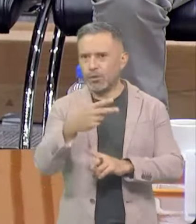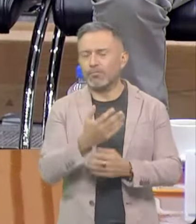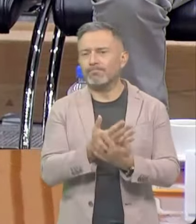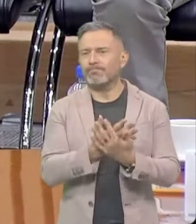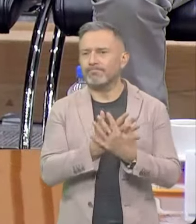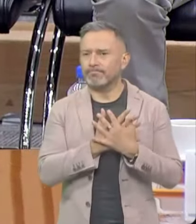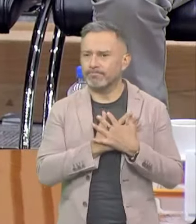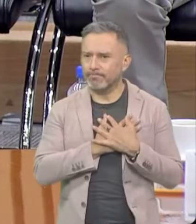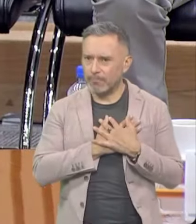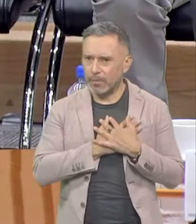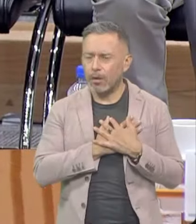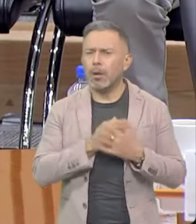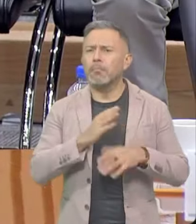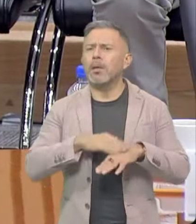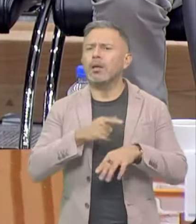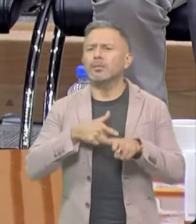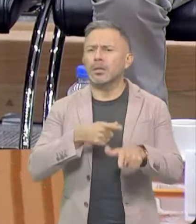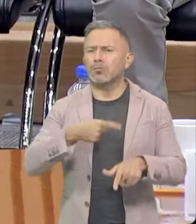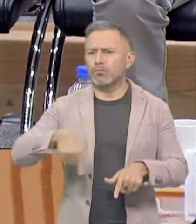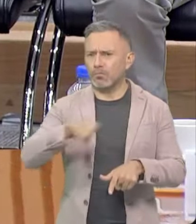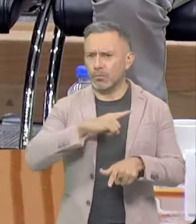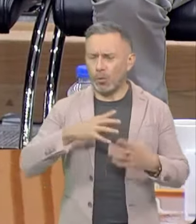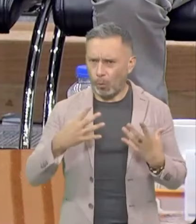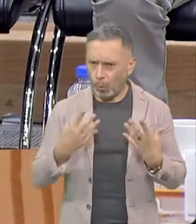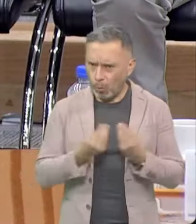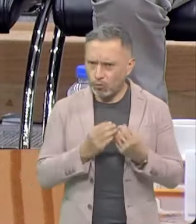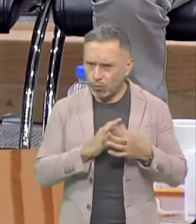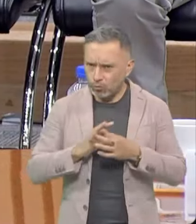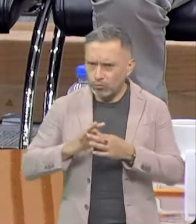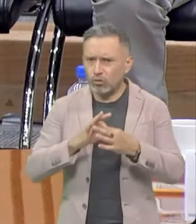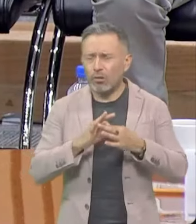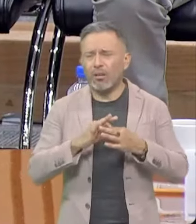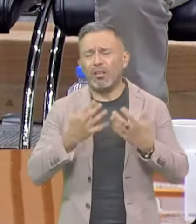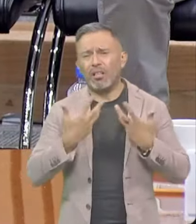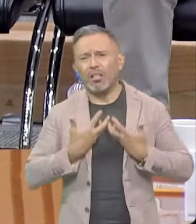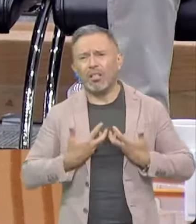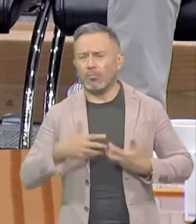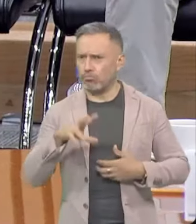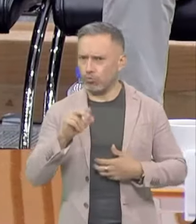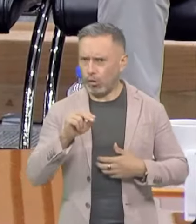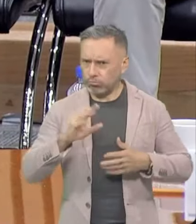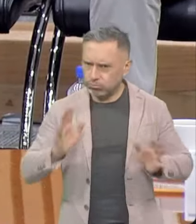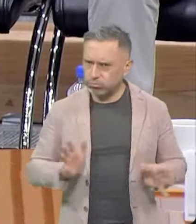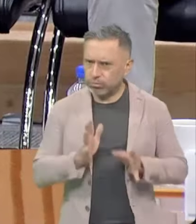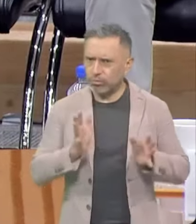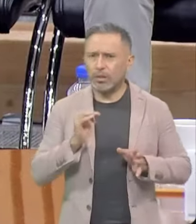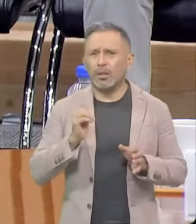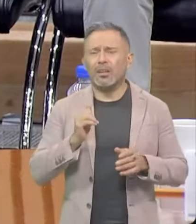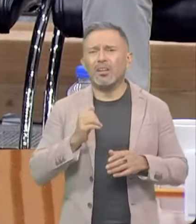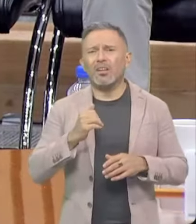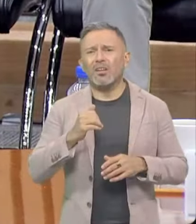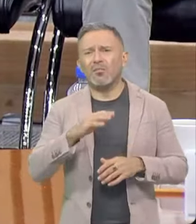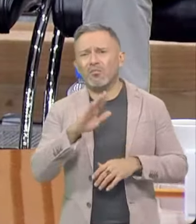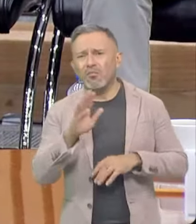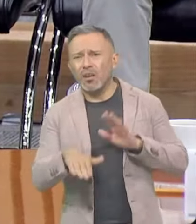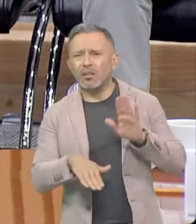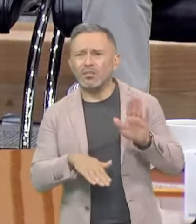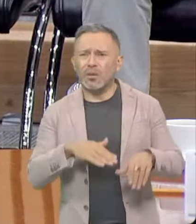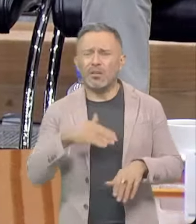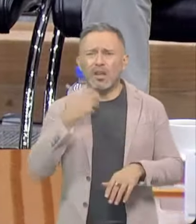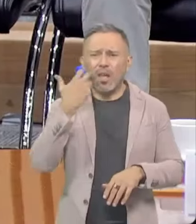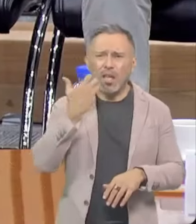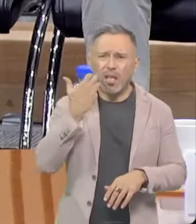sin desfallecer que la muerte y la mentira y la farsa y El hambre se acabe en México